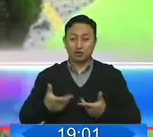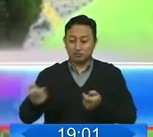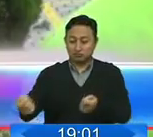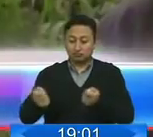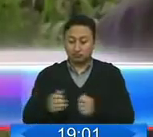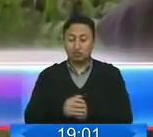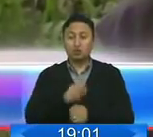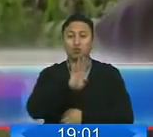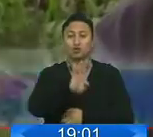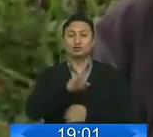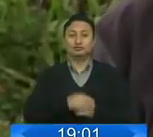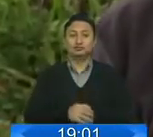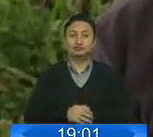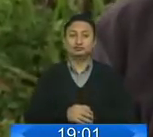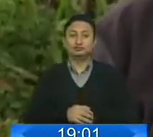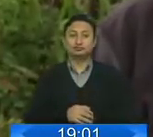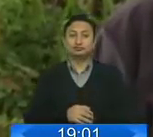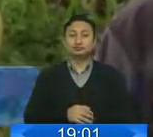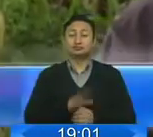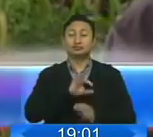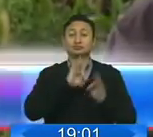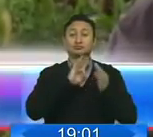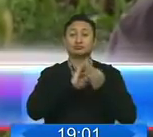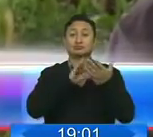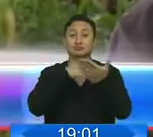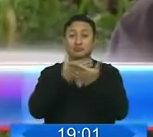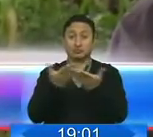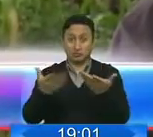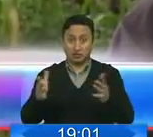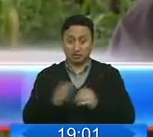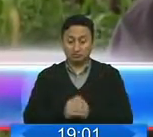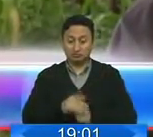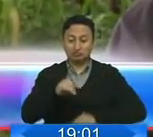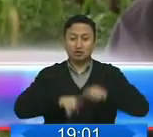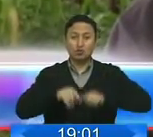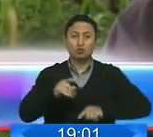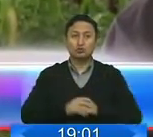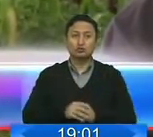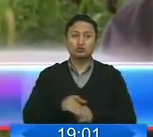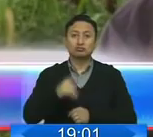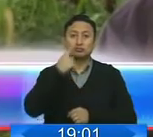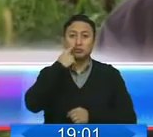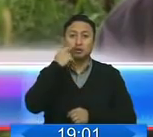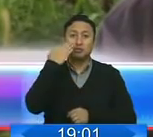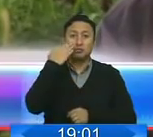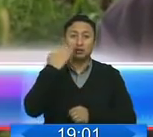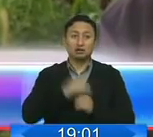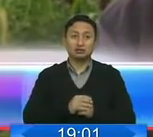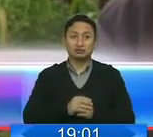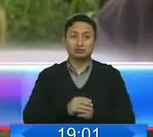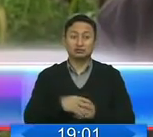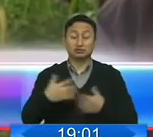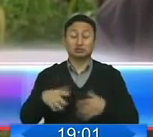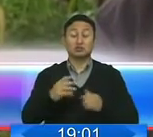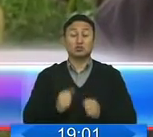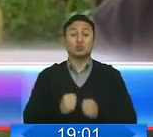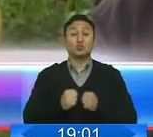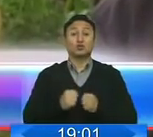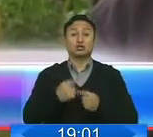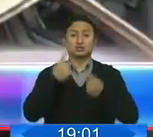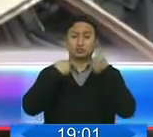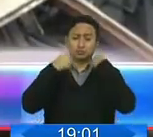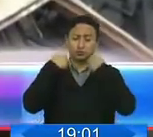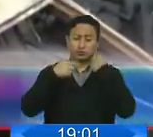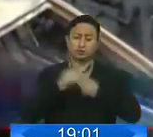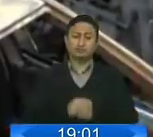Ya llegaron los familiares, algunos que eran papá y mamá, sí, estaban con gran tristeza. En